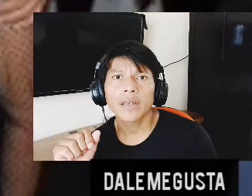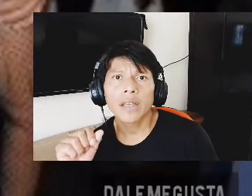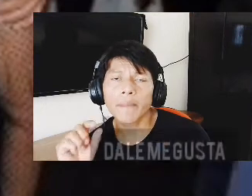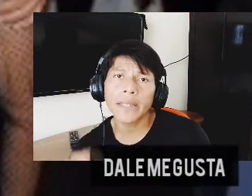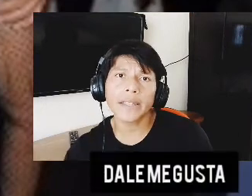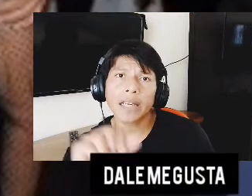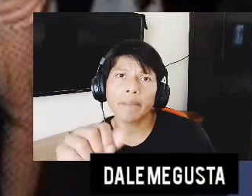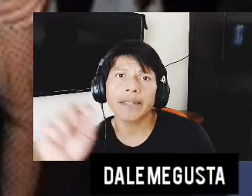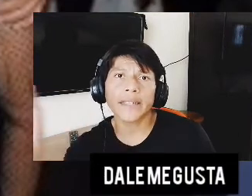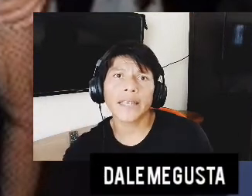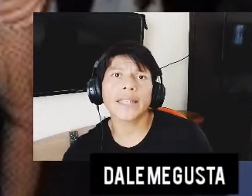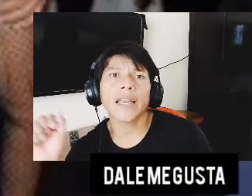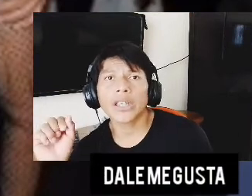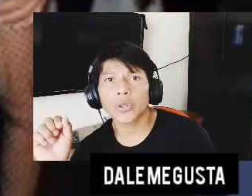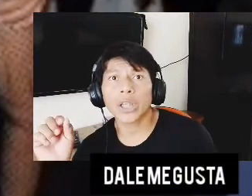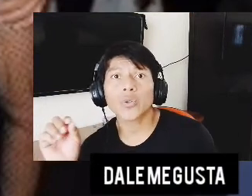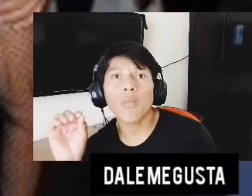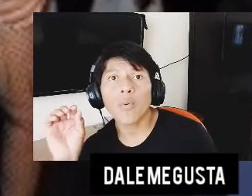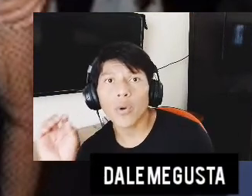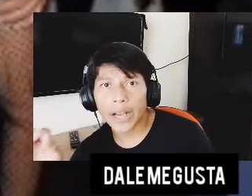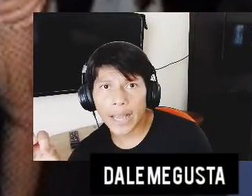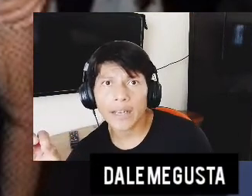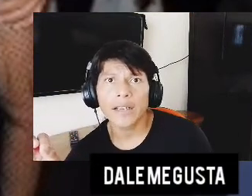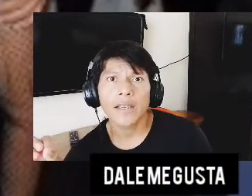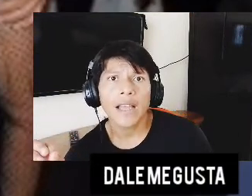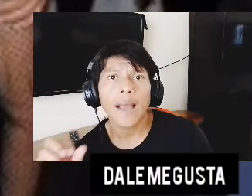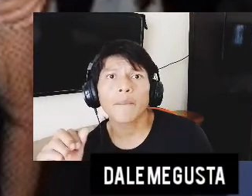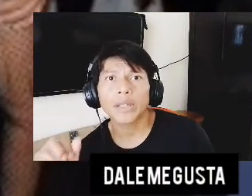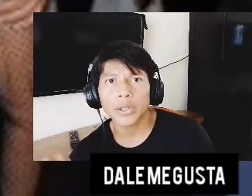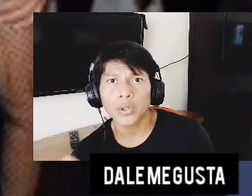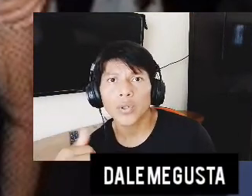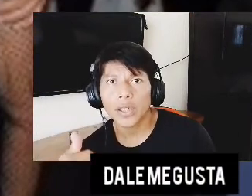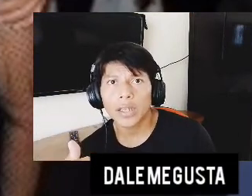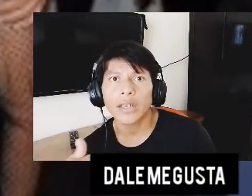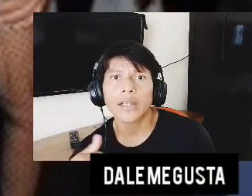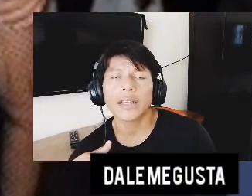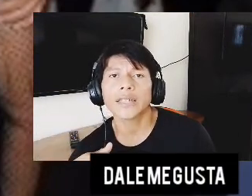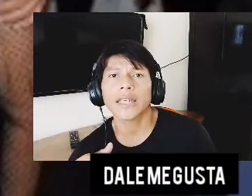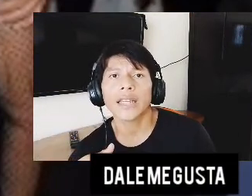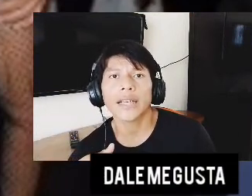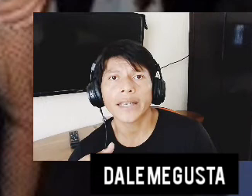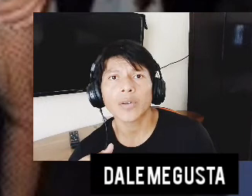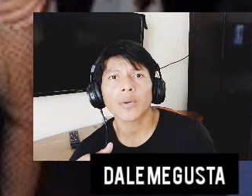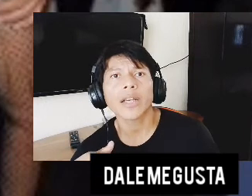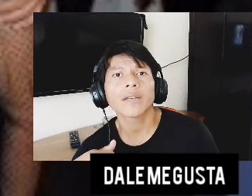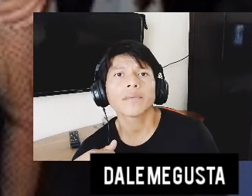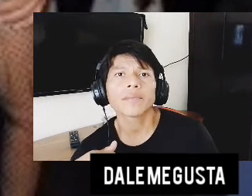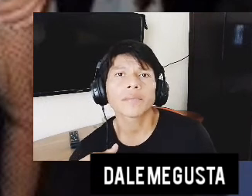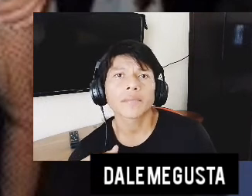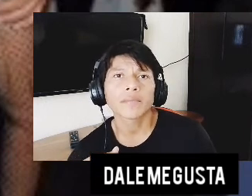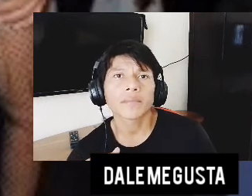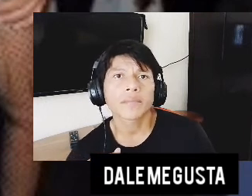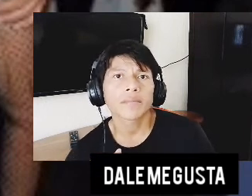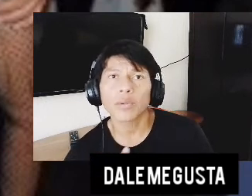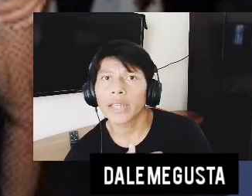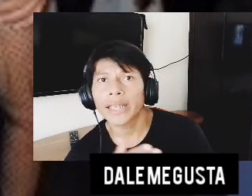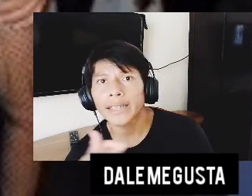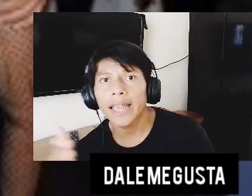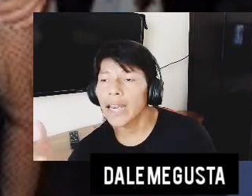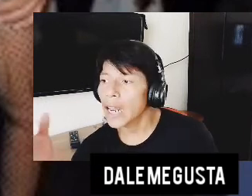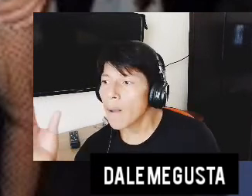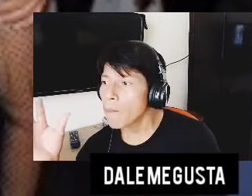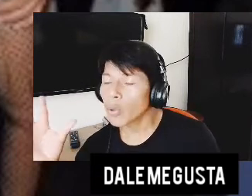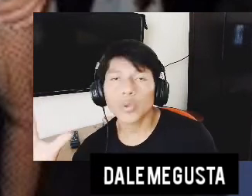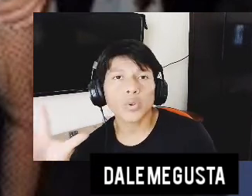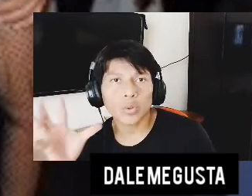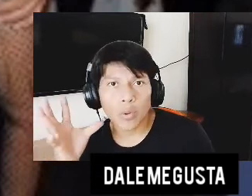Ebrard. Mientras que el presidente ya le ha dicho que es un vulgar, ambicioso, Ricardo Monreal. Porque hasta